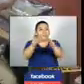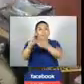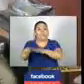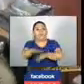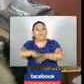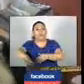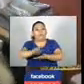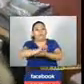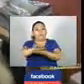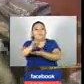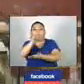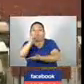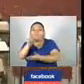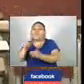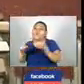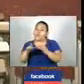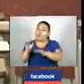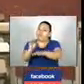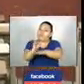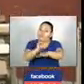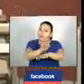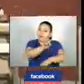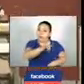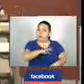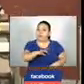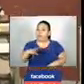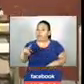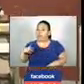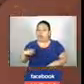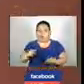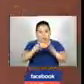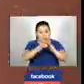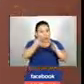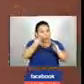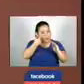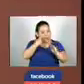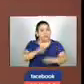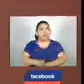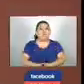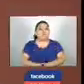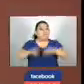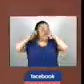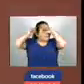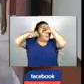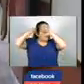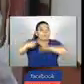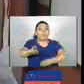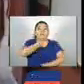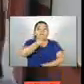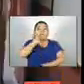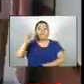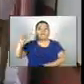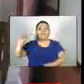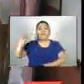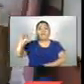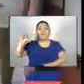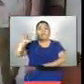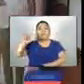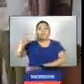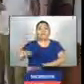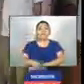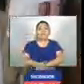escolares privados, pero también recomienda a la familia a no descuidarse. Con imágenes e informe de Marcela